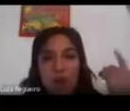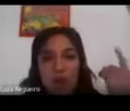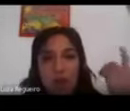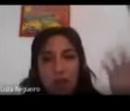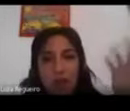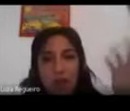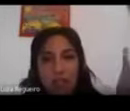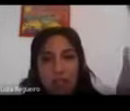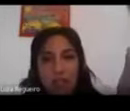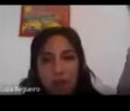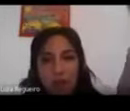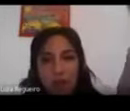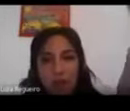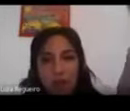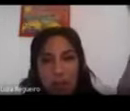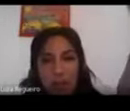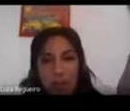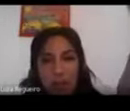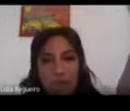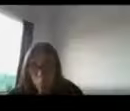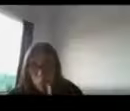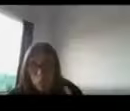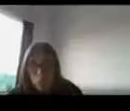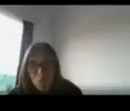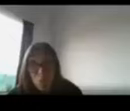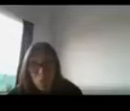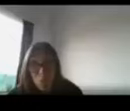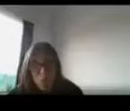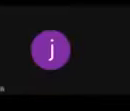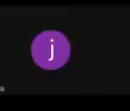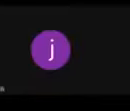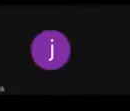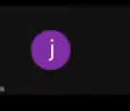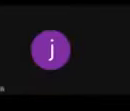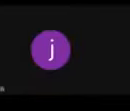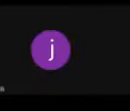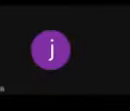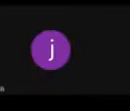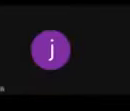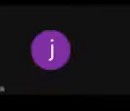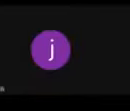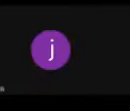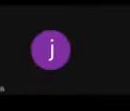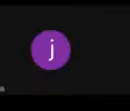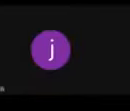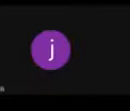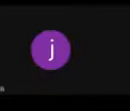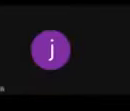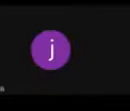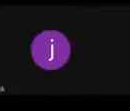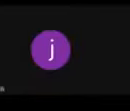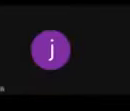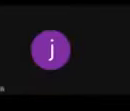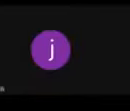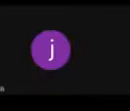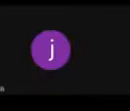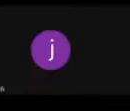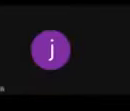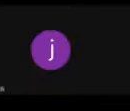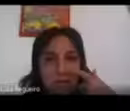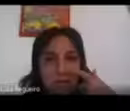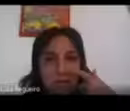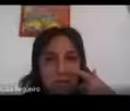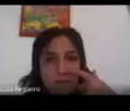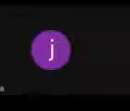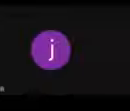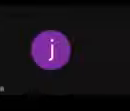a mí me llegó a correo no deseado el mail. Bueno, pero lo importante es que te llegó. Eso es importante que lo digas porque eso